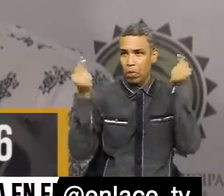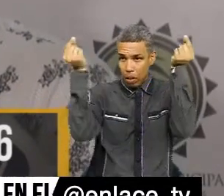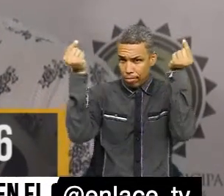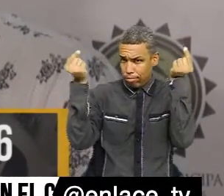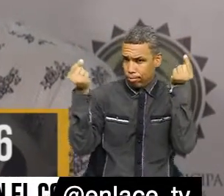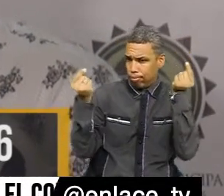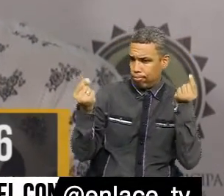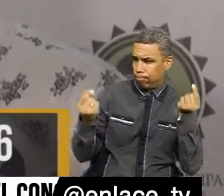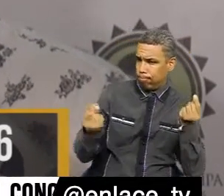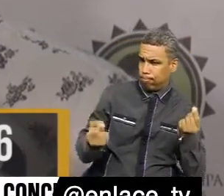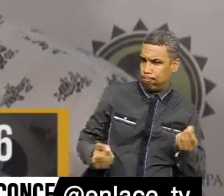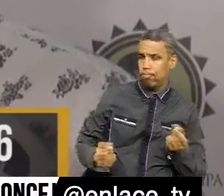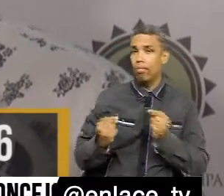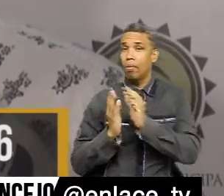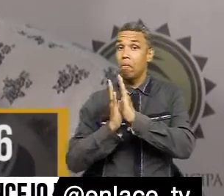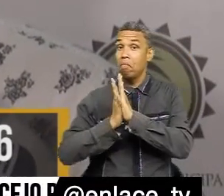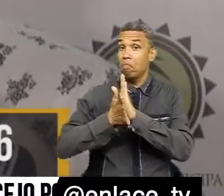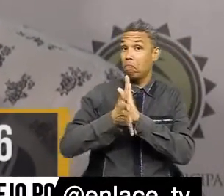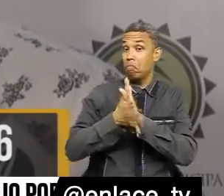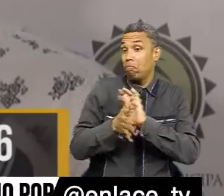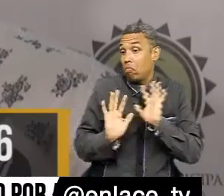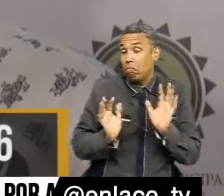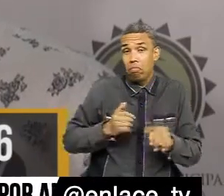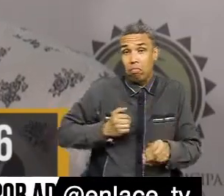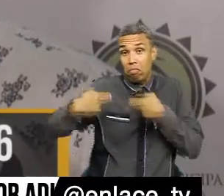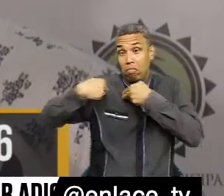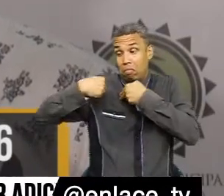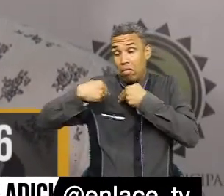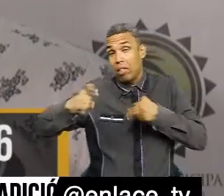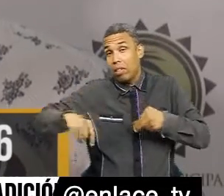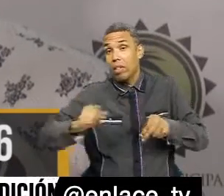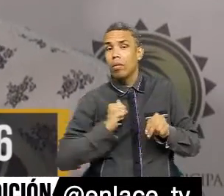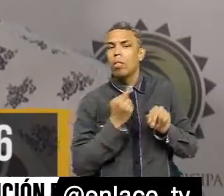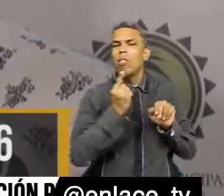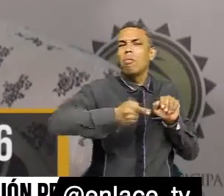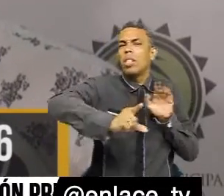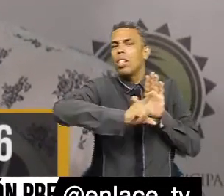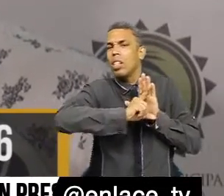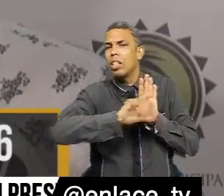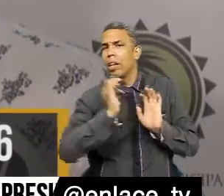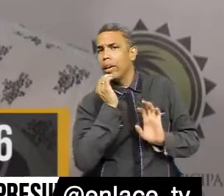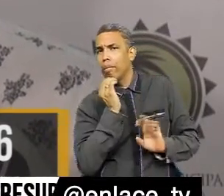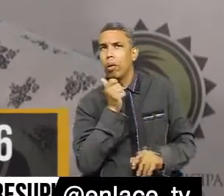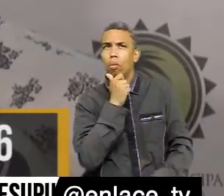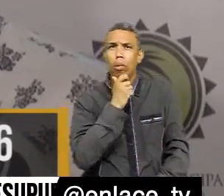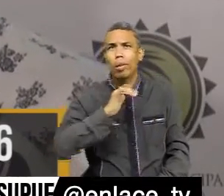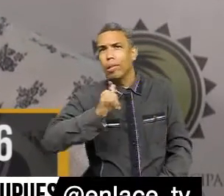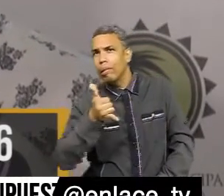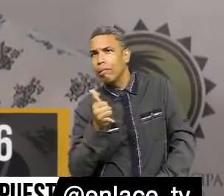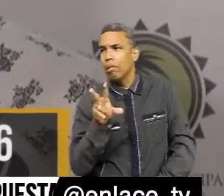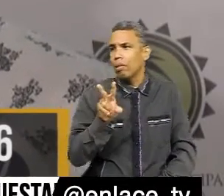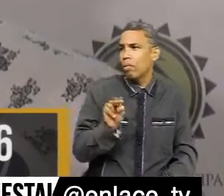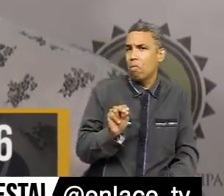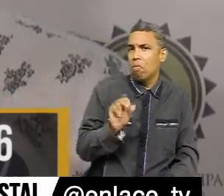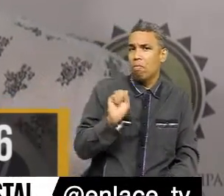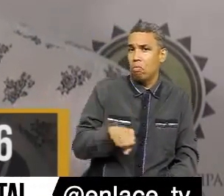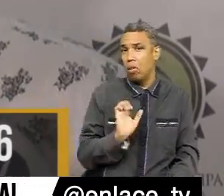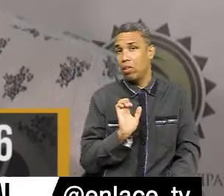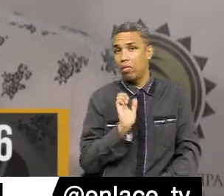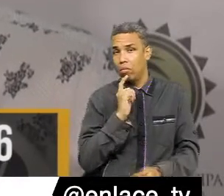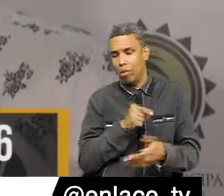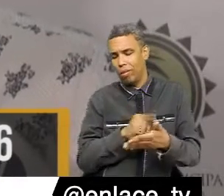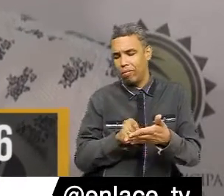recinto. Ellos, es una obligación de nosotros los corporados, según dice el reglamento, o votamos positivo o negativo, pero nos podemos retirar del recinto.